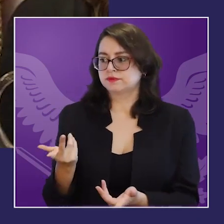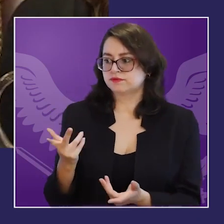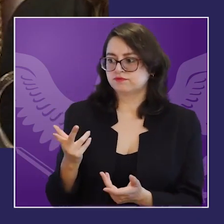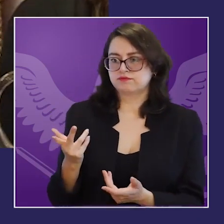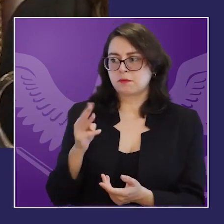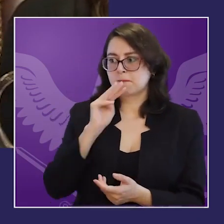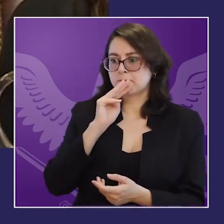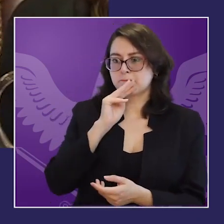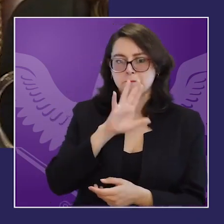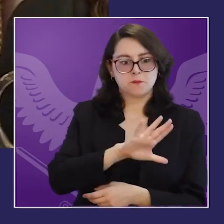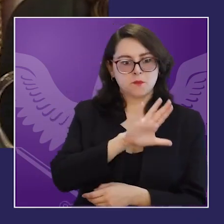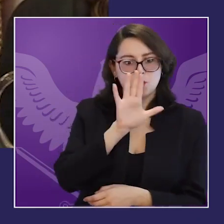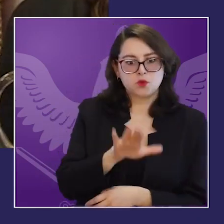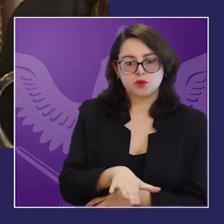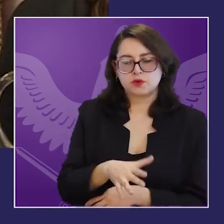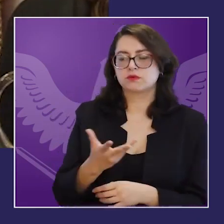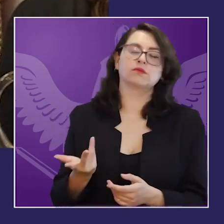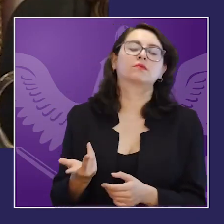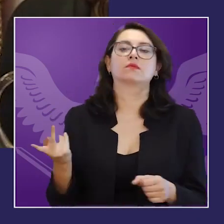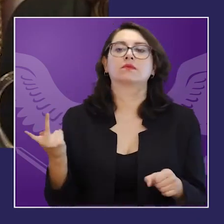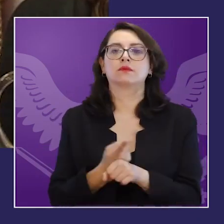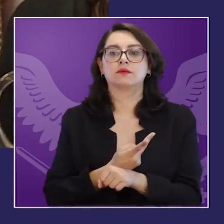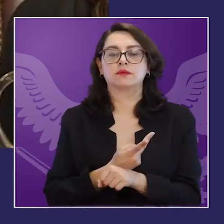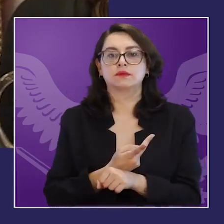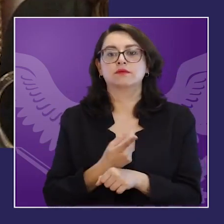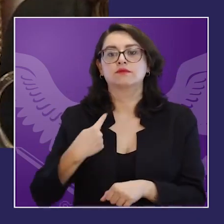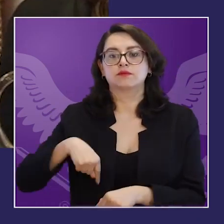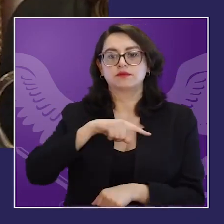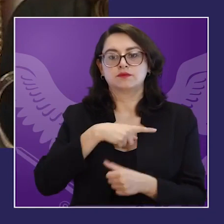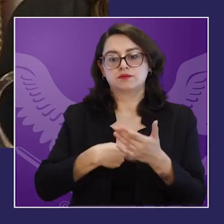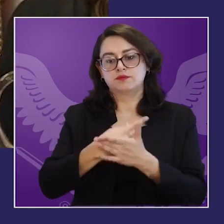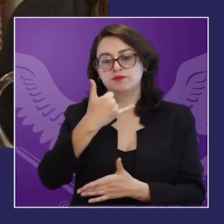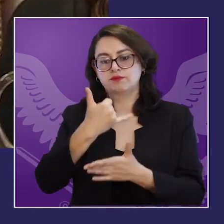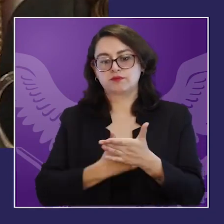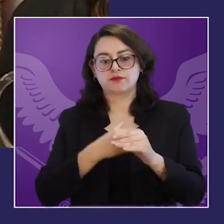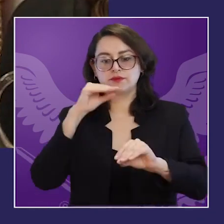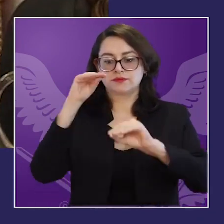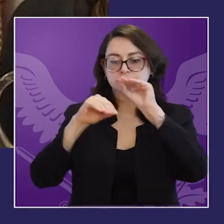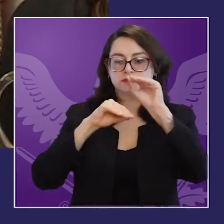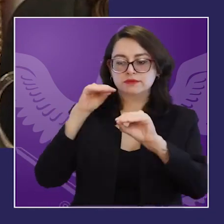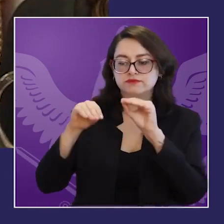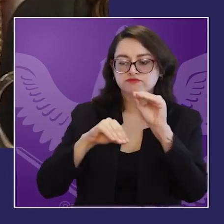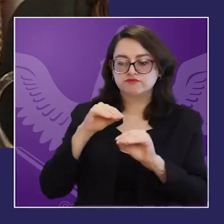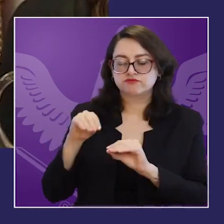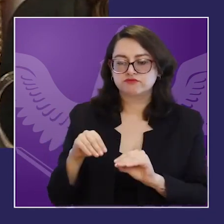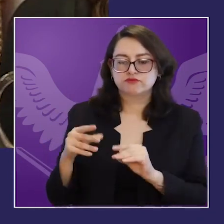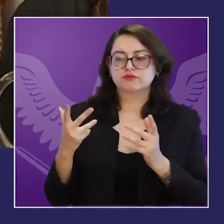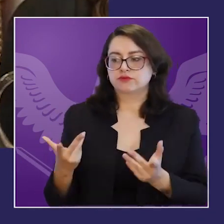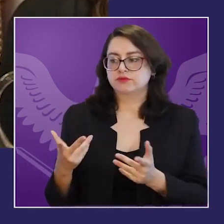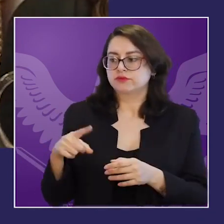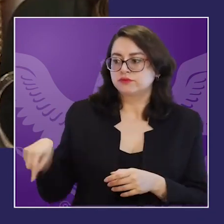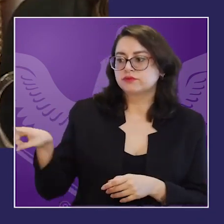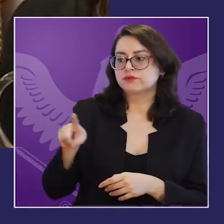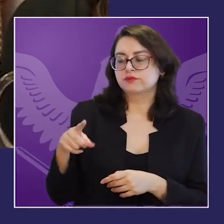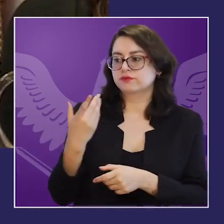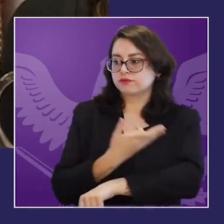violencia sexista. Así es como comenzamos a elaborar un proyecto de ley que acompañara a las víctimas colaterales de un femicidio que quedaban